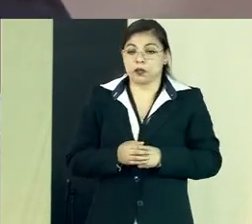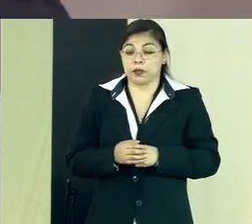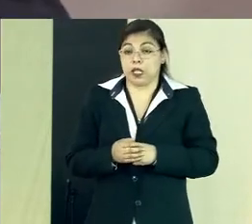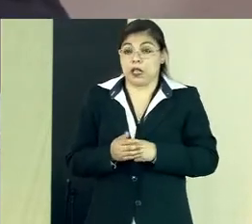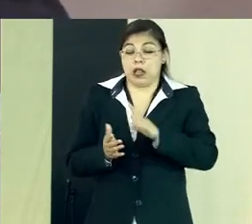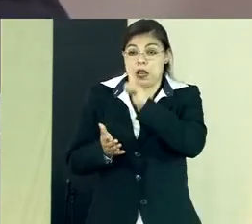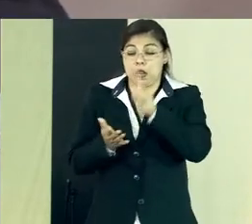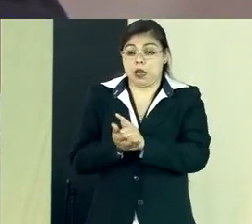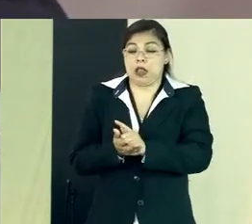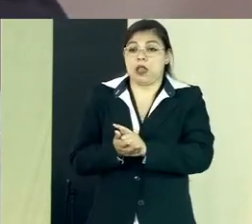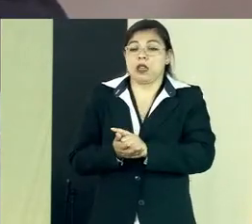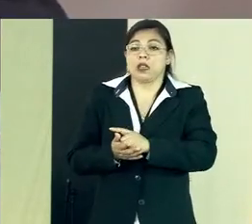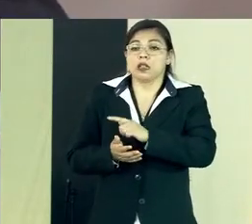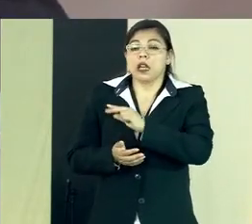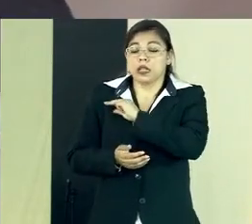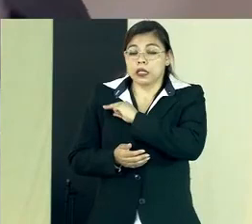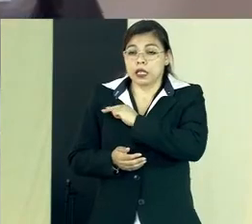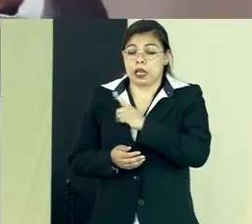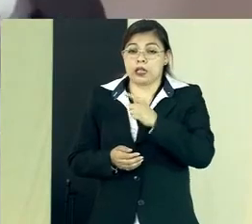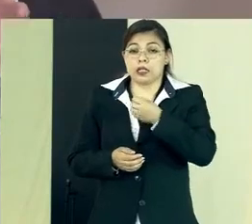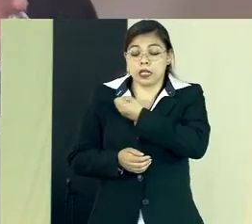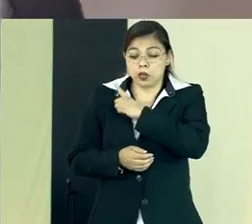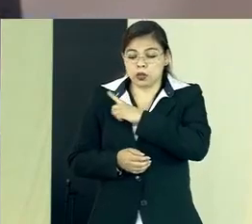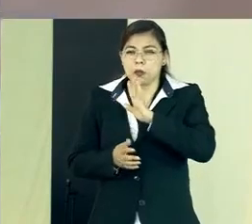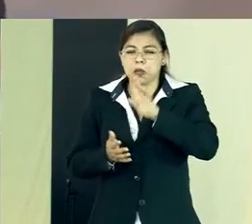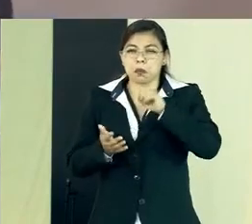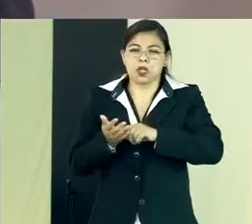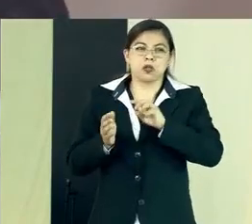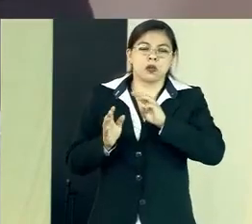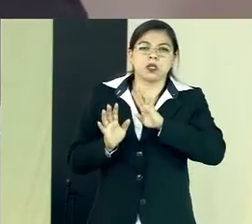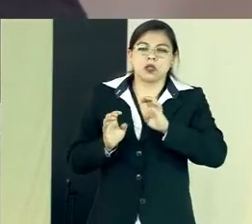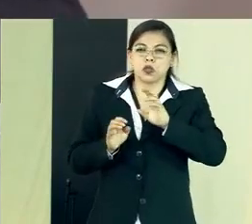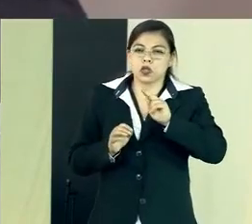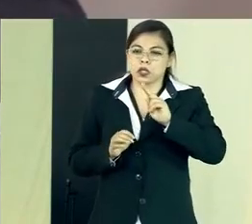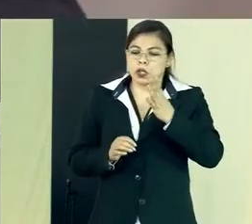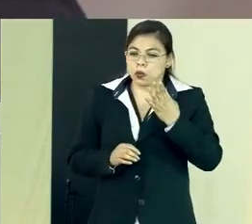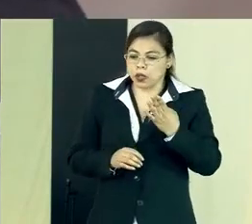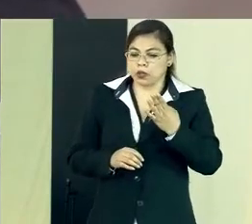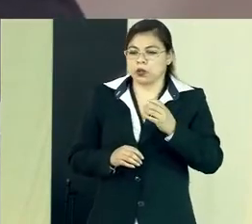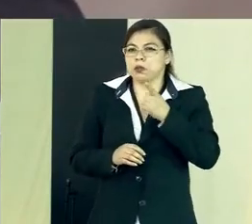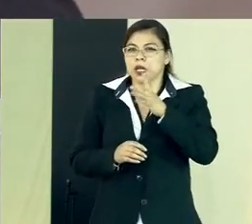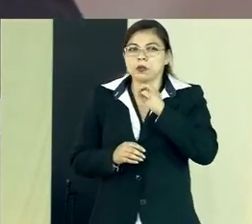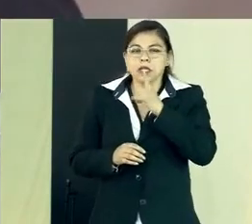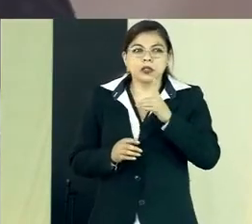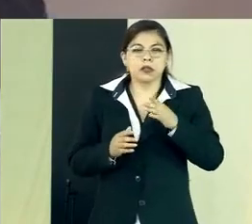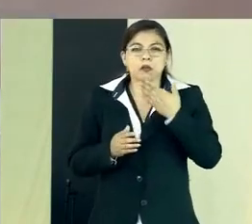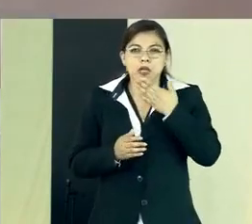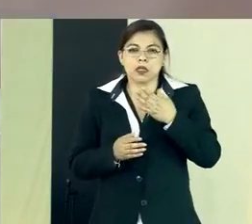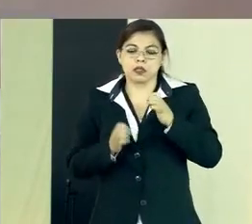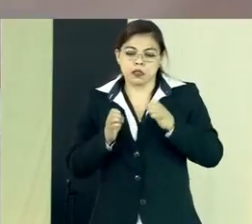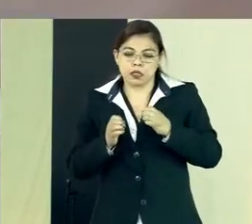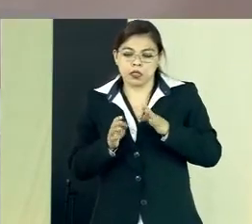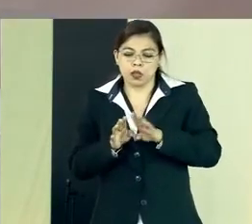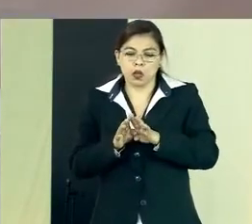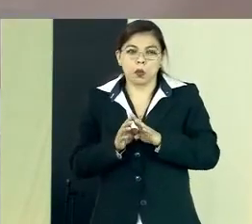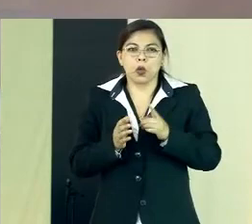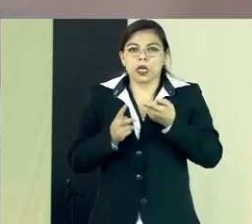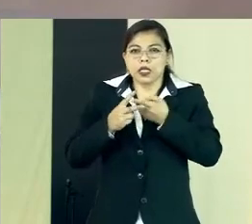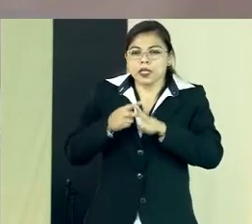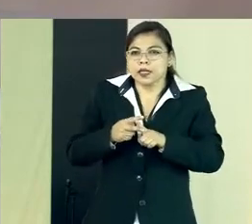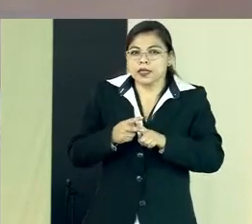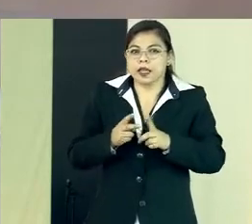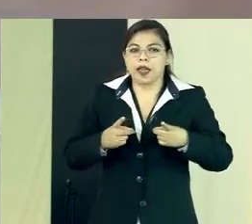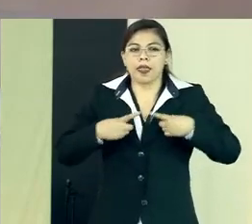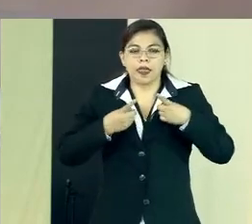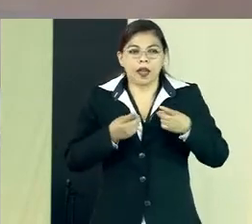de salud de 1984 se empieza a desmantelar ese sistema de bienestar y empieza a privilegiar